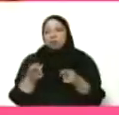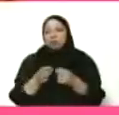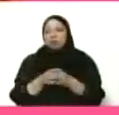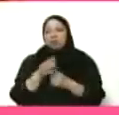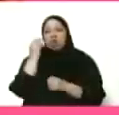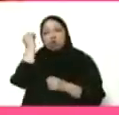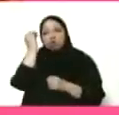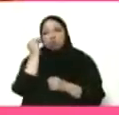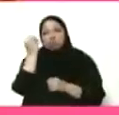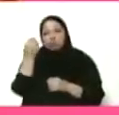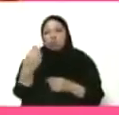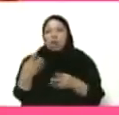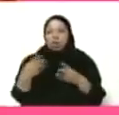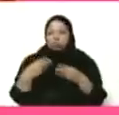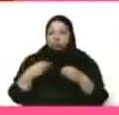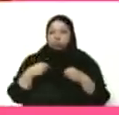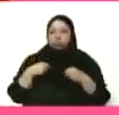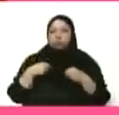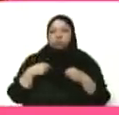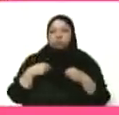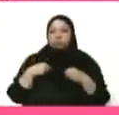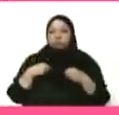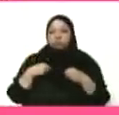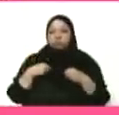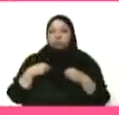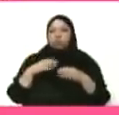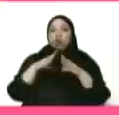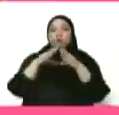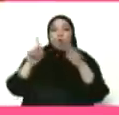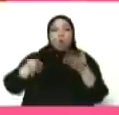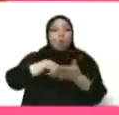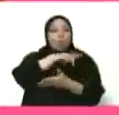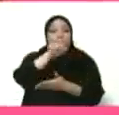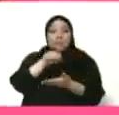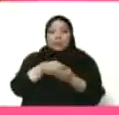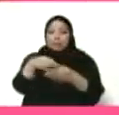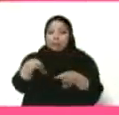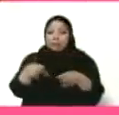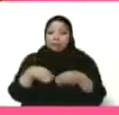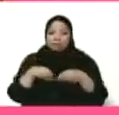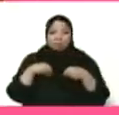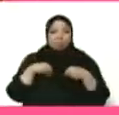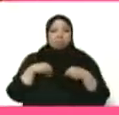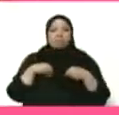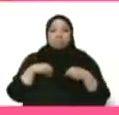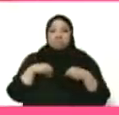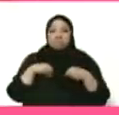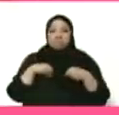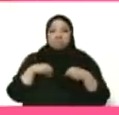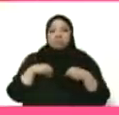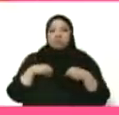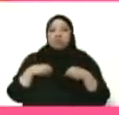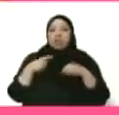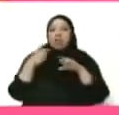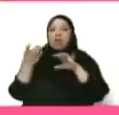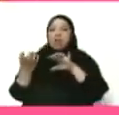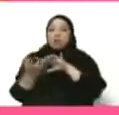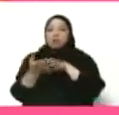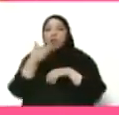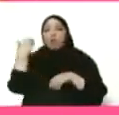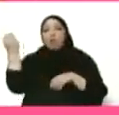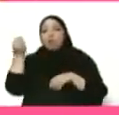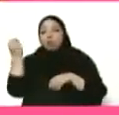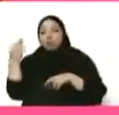Estoy convencido, absolutamente convencido, plenamente convencido, que las virtudes de la